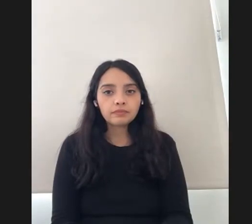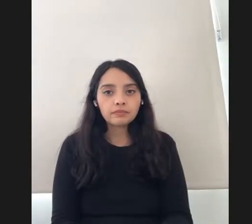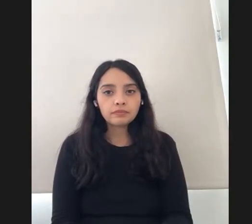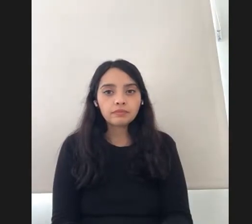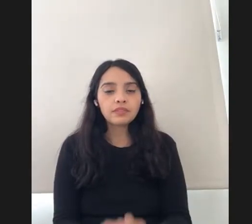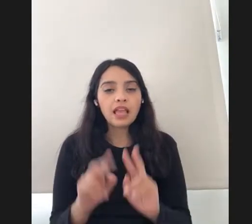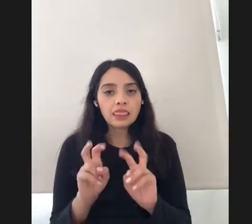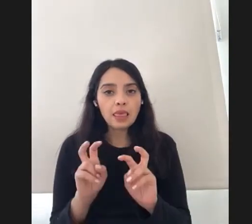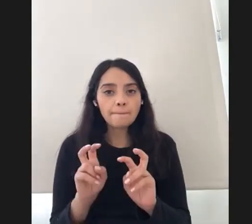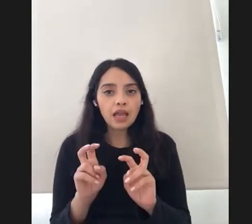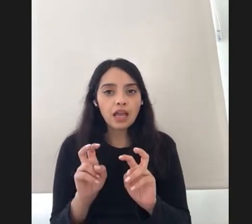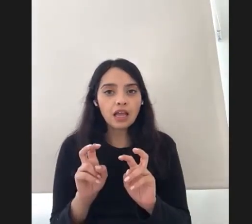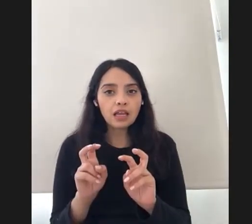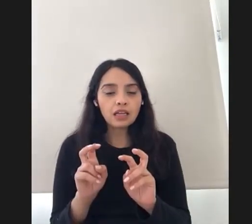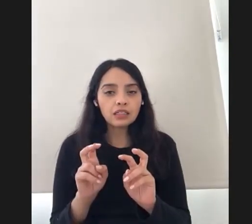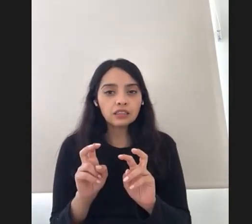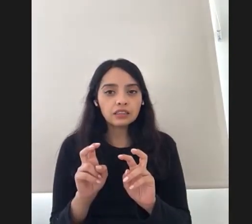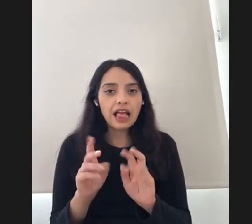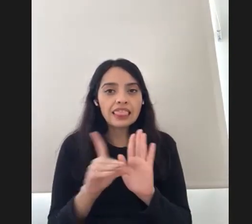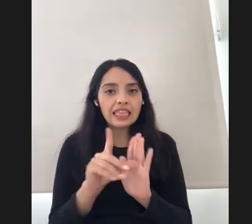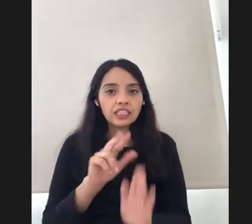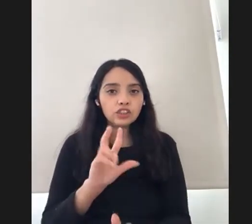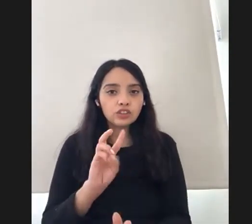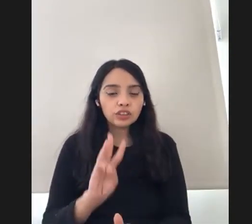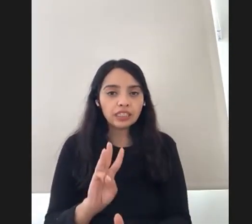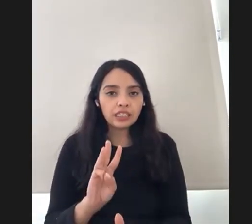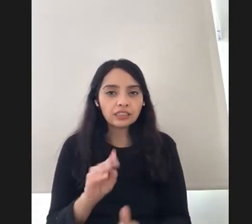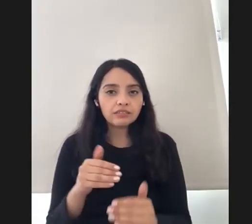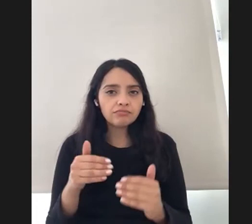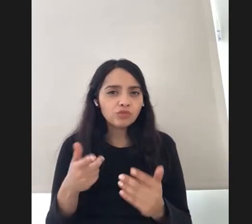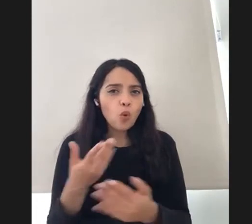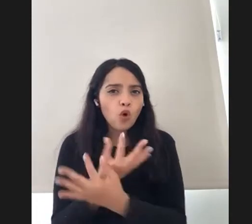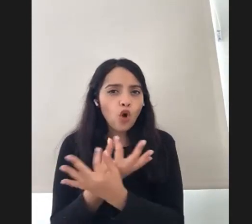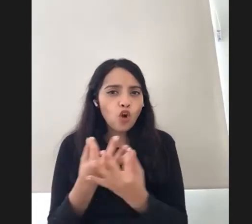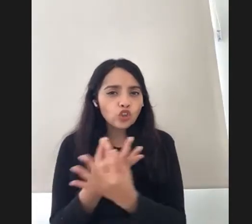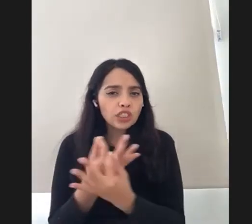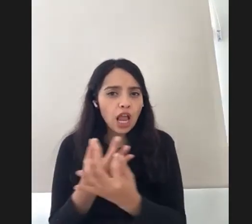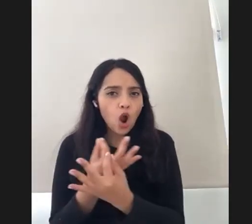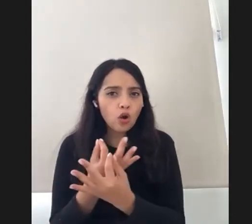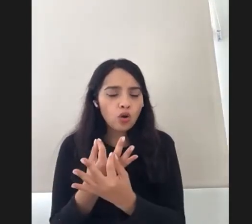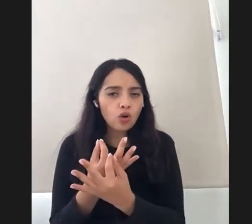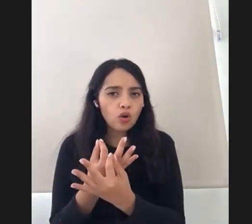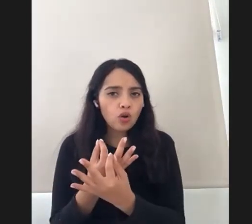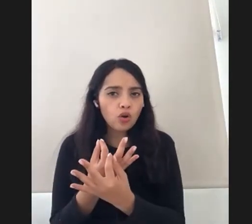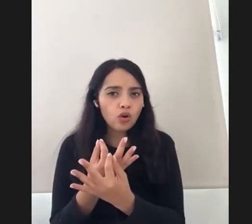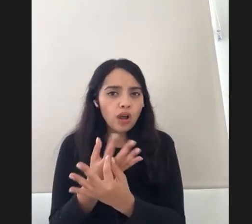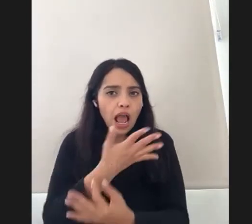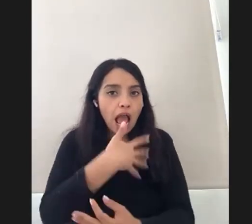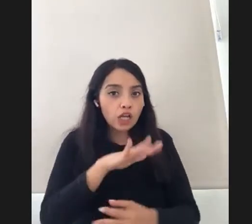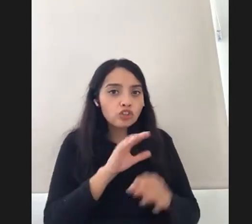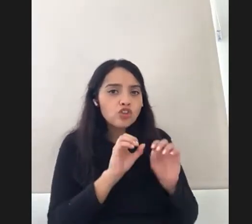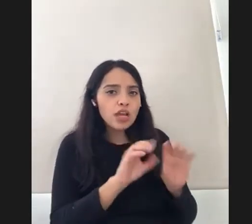implementación de este decreto 83, ¿qué nos sugerirías a los formadores de profesores